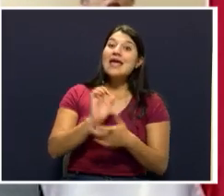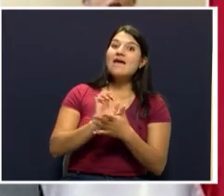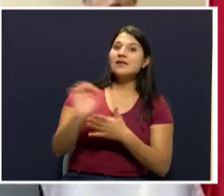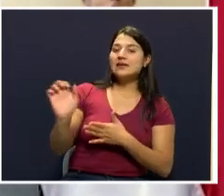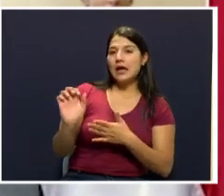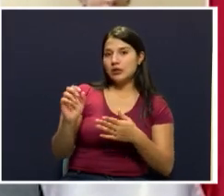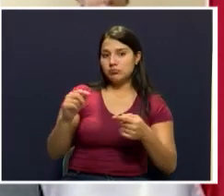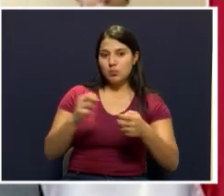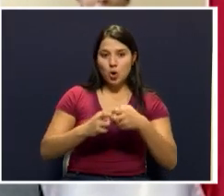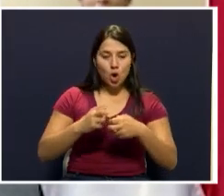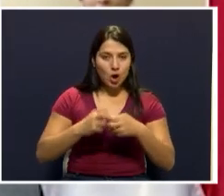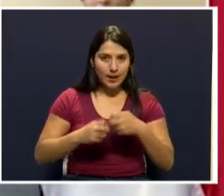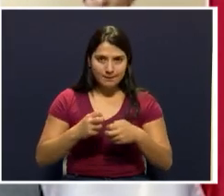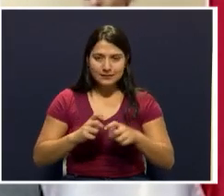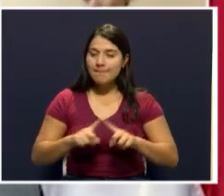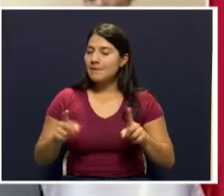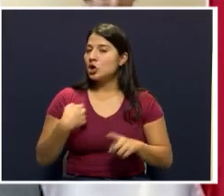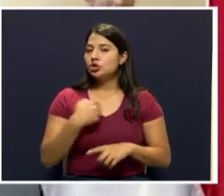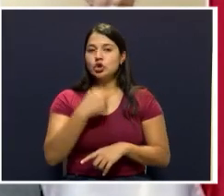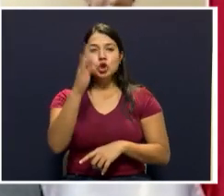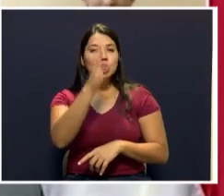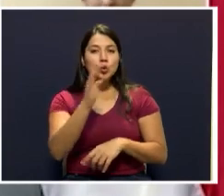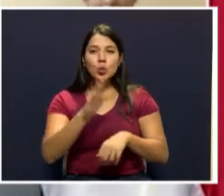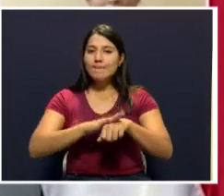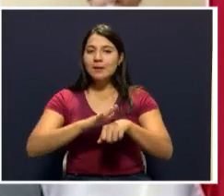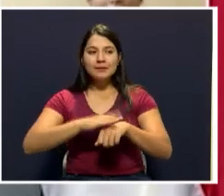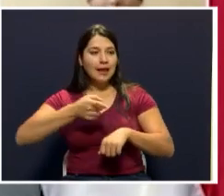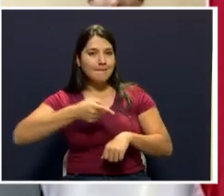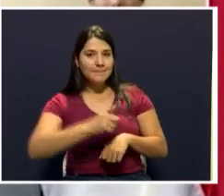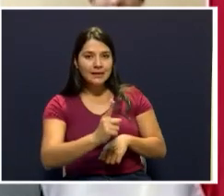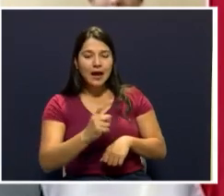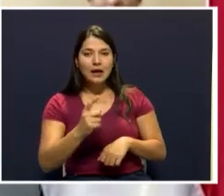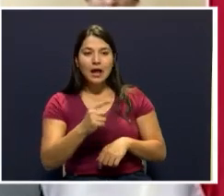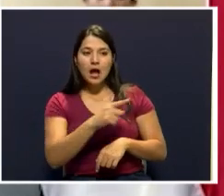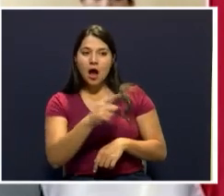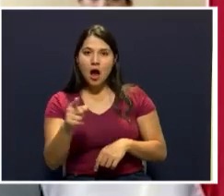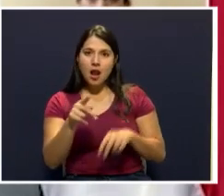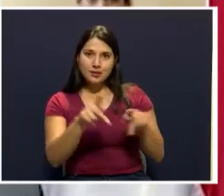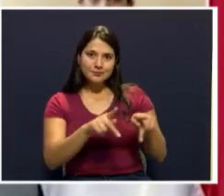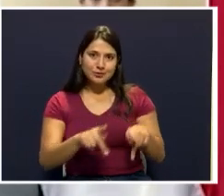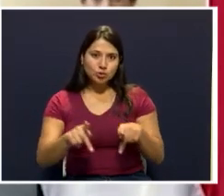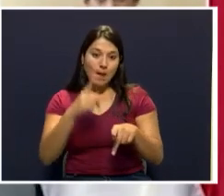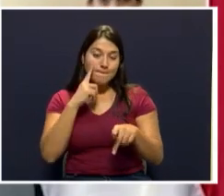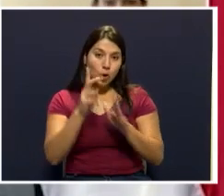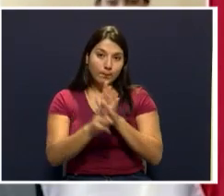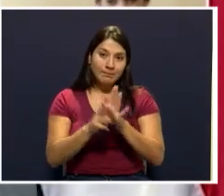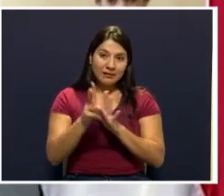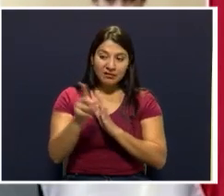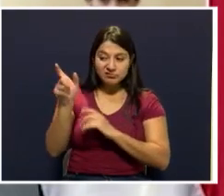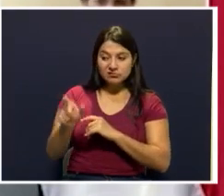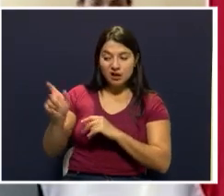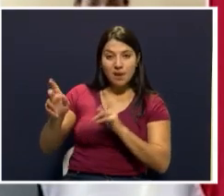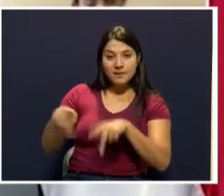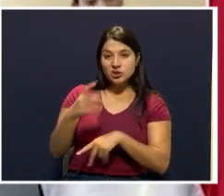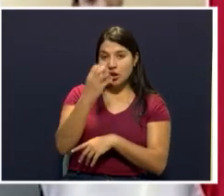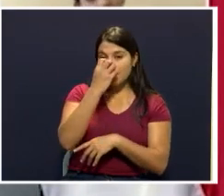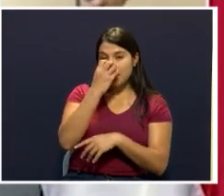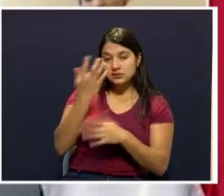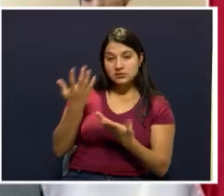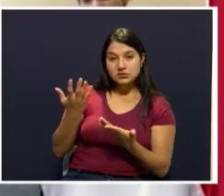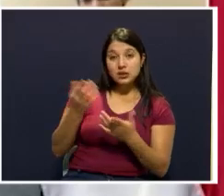bajo ninguna circunstancia vamos a permitir amenazas a nuestros ciudadanos por medio de videos de charlatanes, y vamos a investigarlos